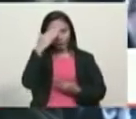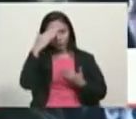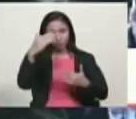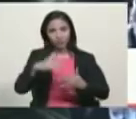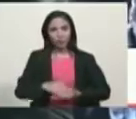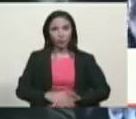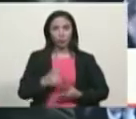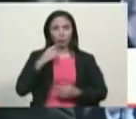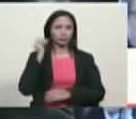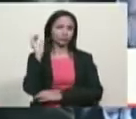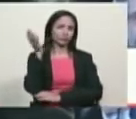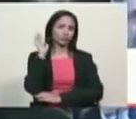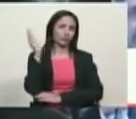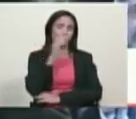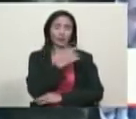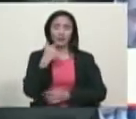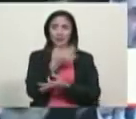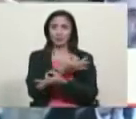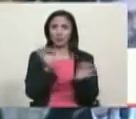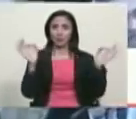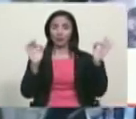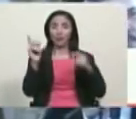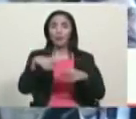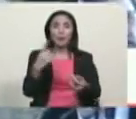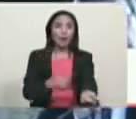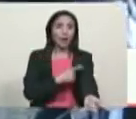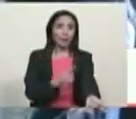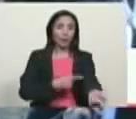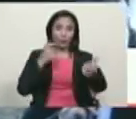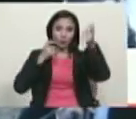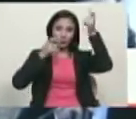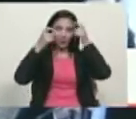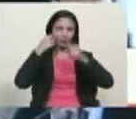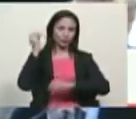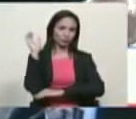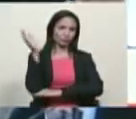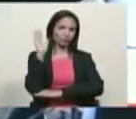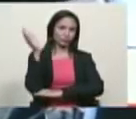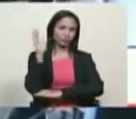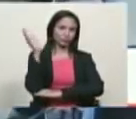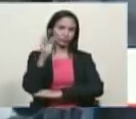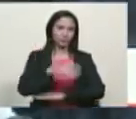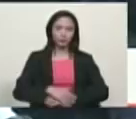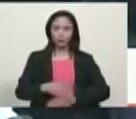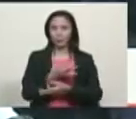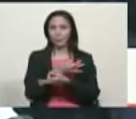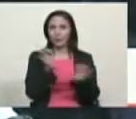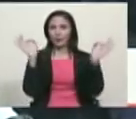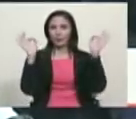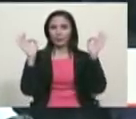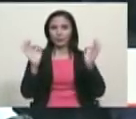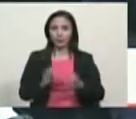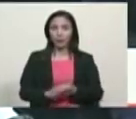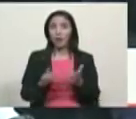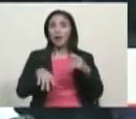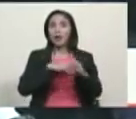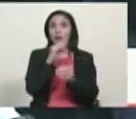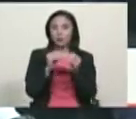una conferencia magistral, y Adán, a su vez, dio su conferencia en la magistral, y en la